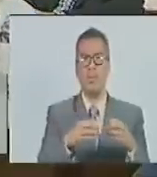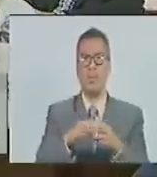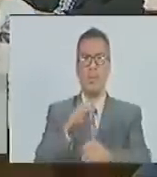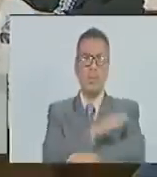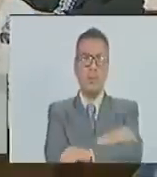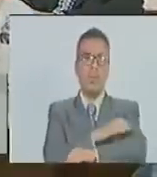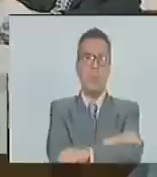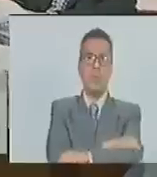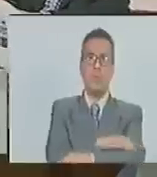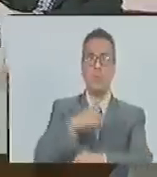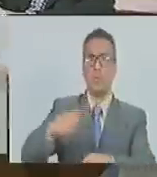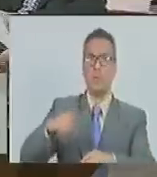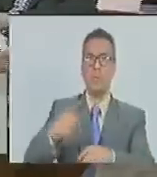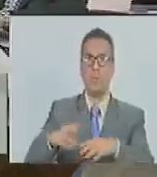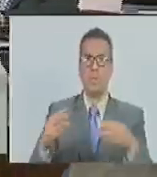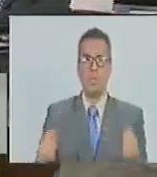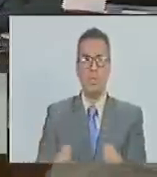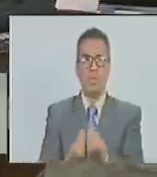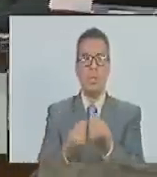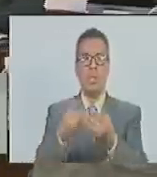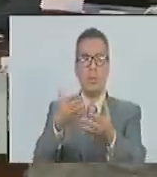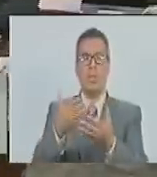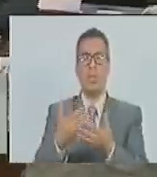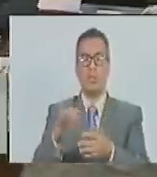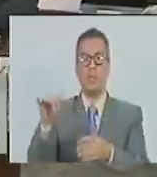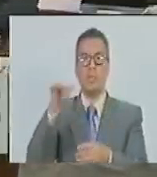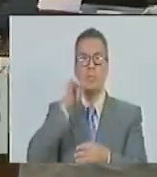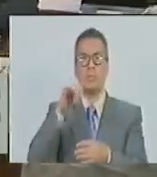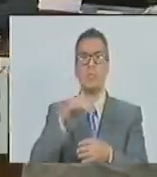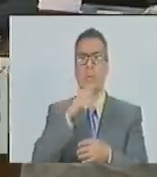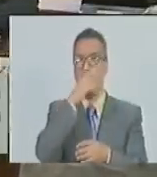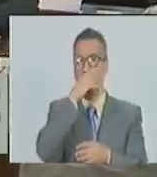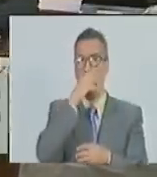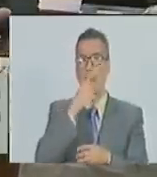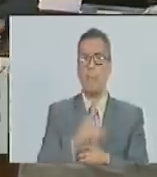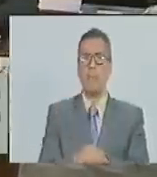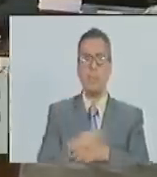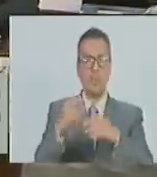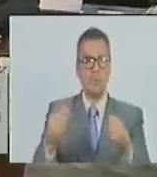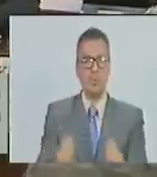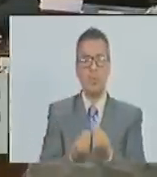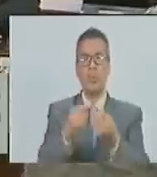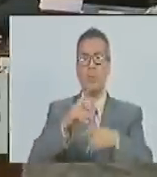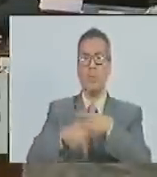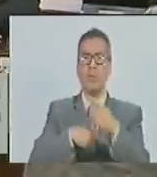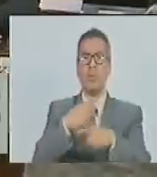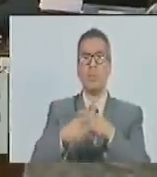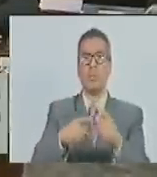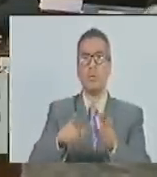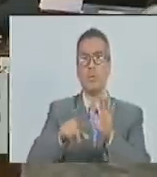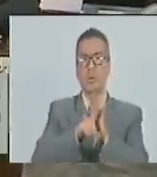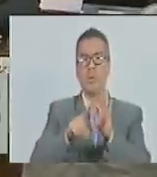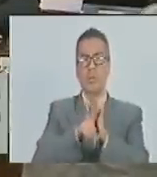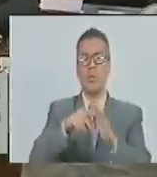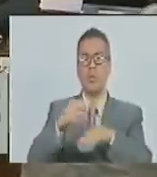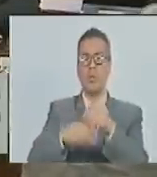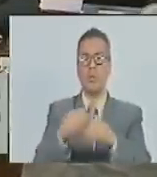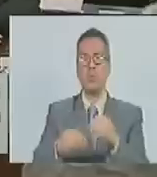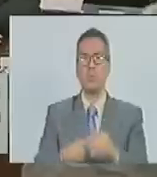oposición democrática. Acompañamos, recibimos estas renuncias y acompañamos el procedimiento que por ley